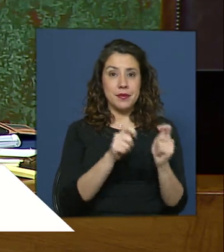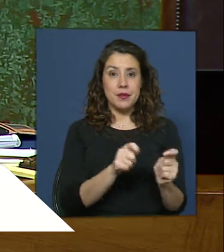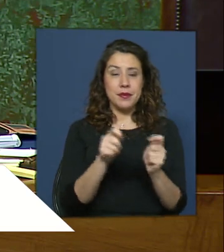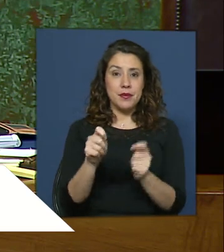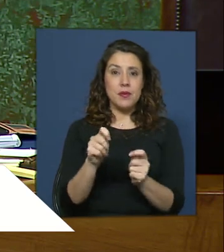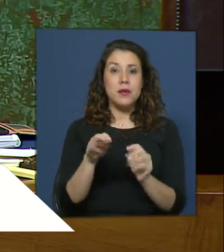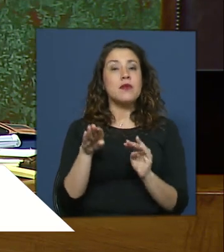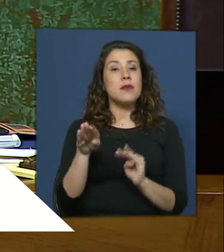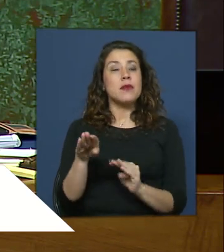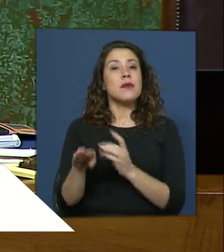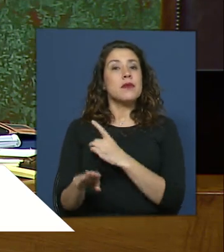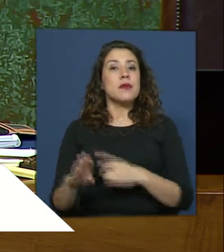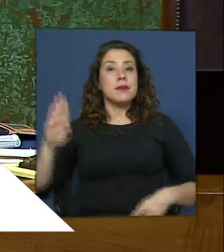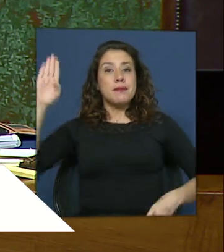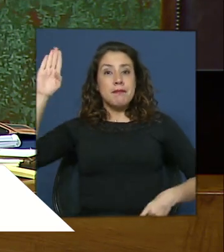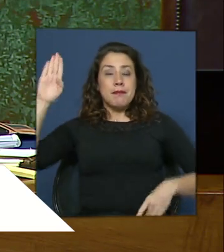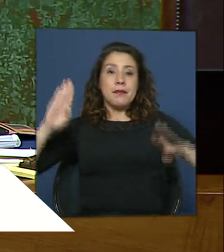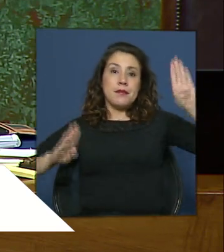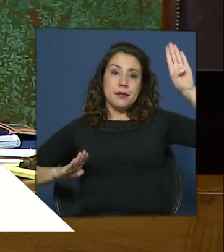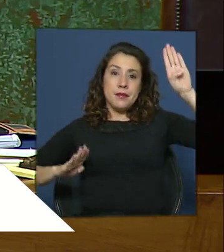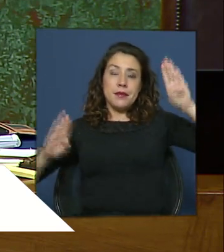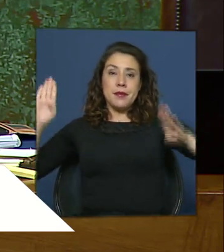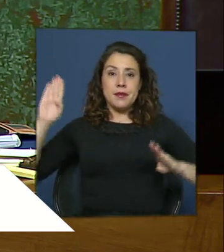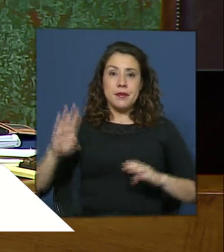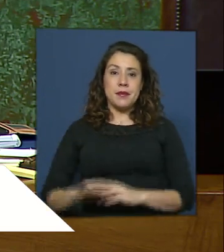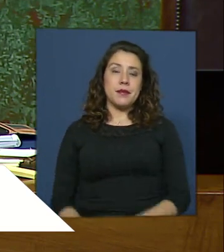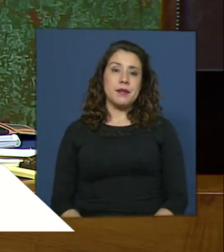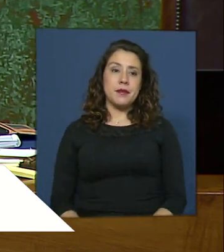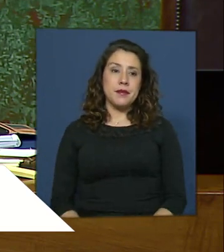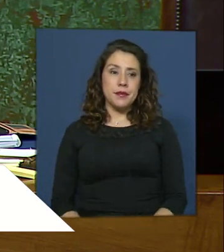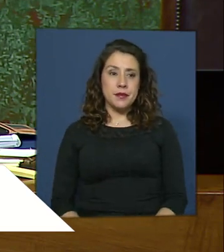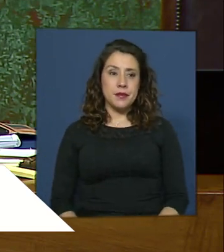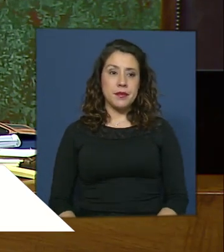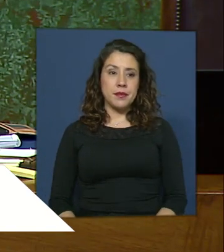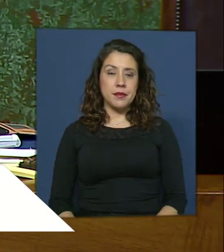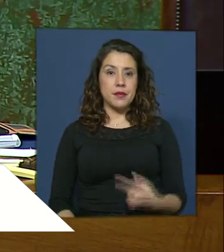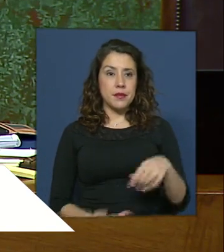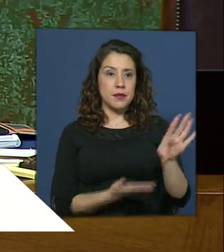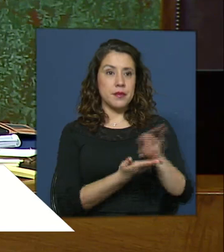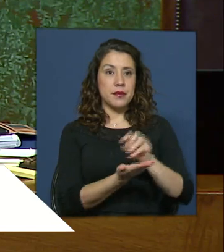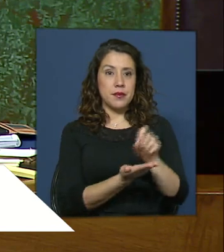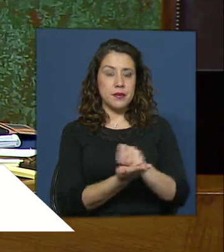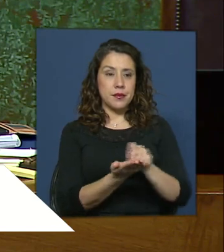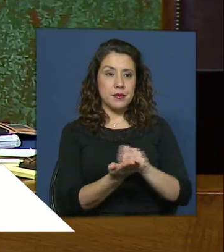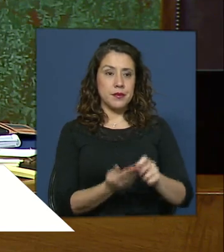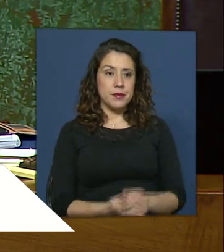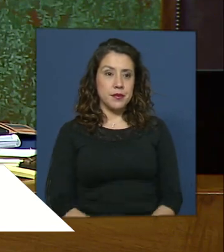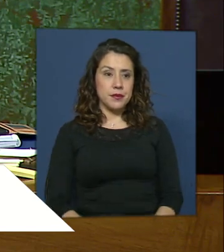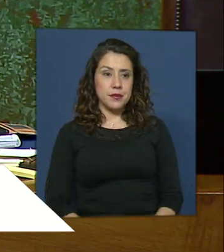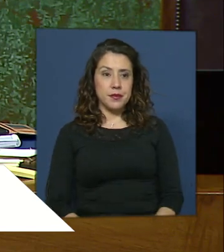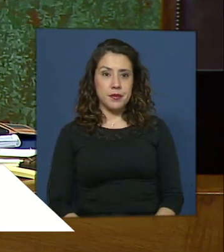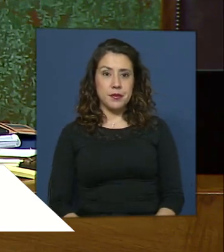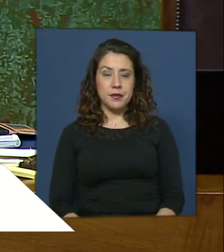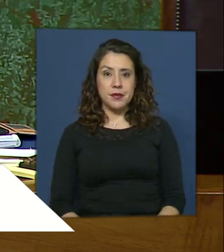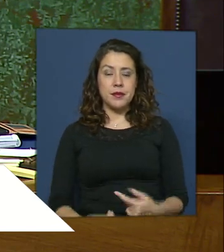adhesión de los parlamentarios que están levantando la mano. Y se está tomando debida nota. Y a continuación, en el tiempo de la bancada